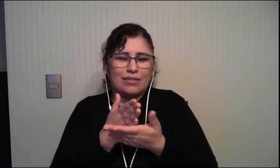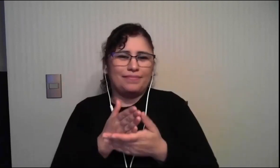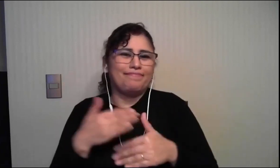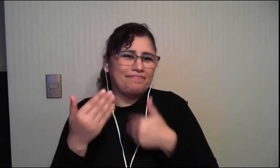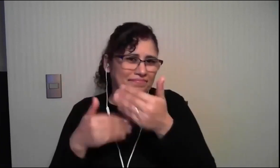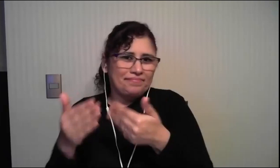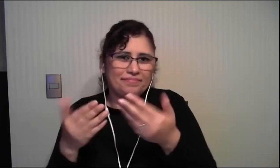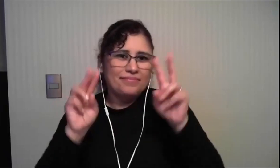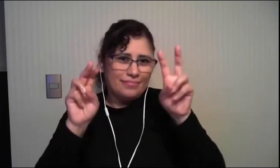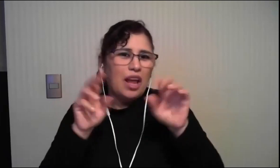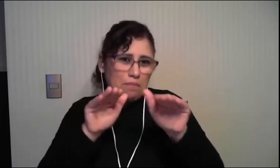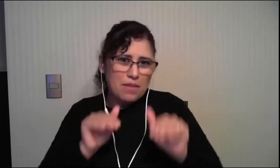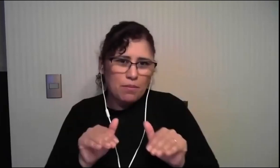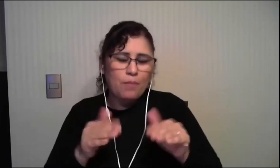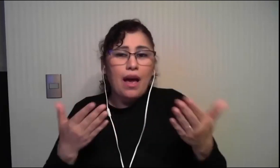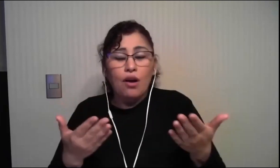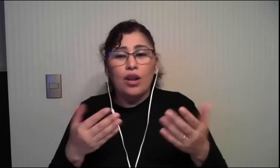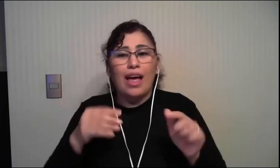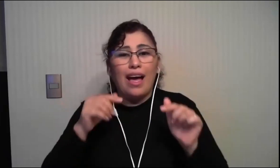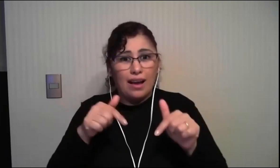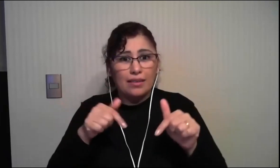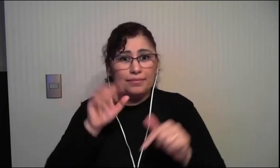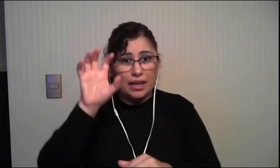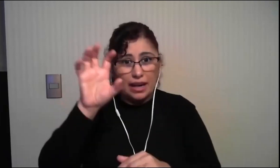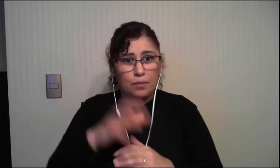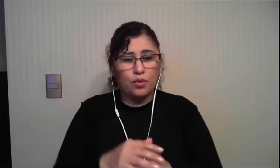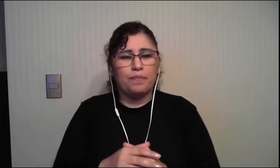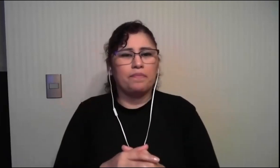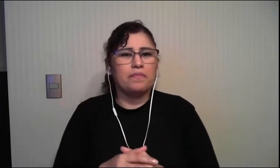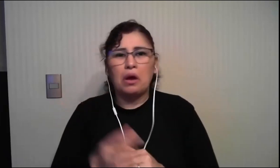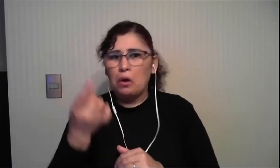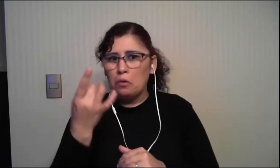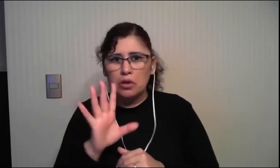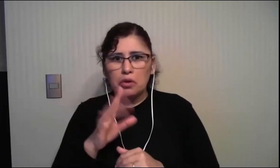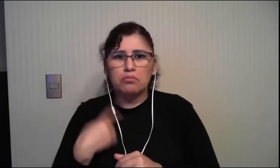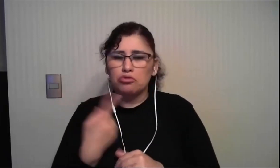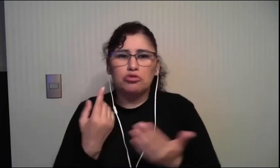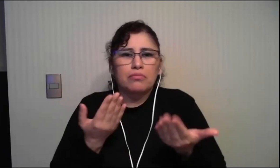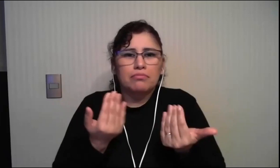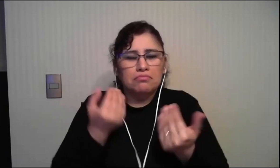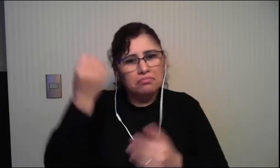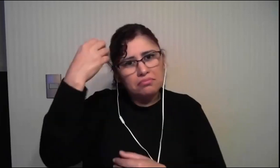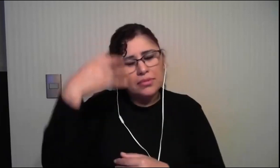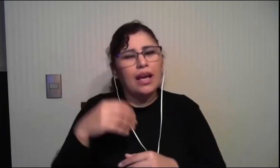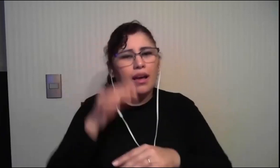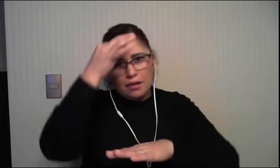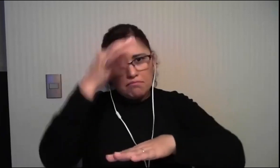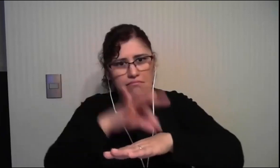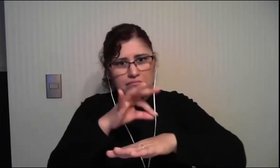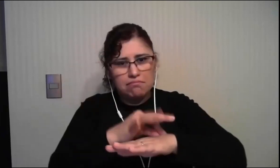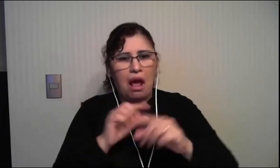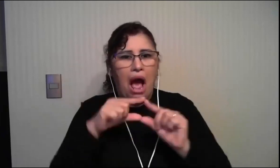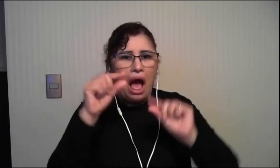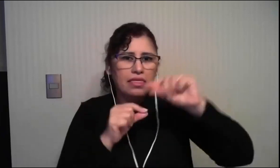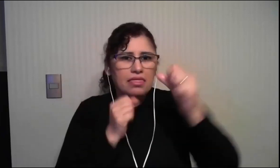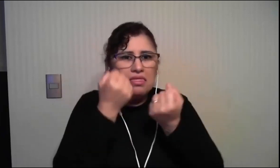pero lo que nos compete en esta asignatura tiene que ver con algunos contenidos básicos de patología neurológica